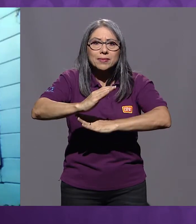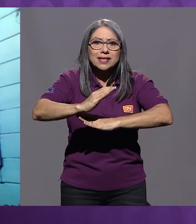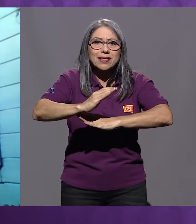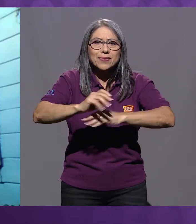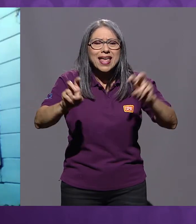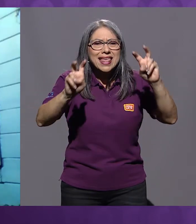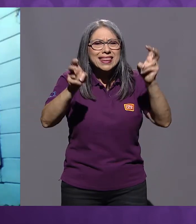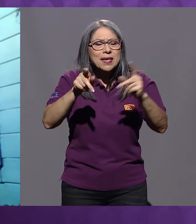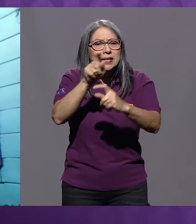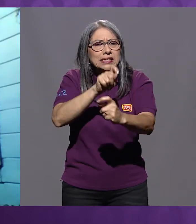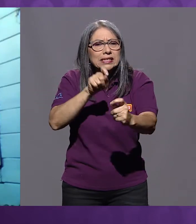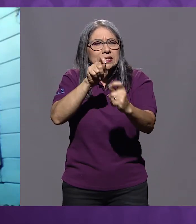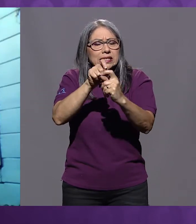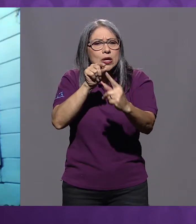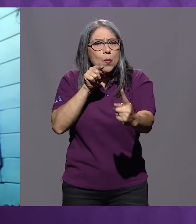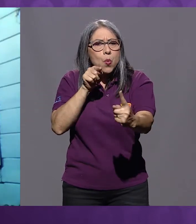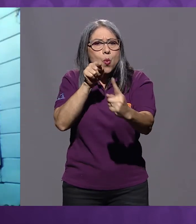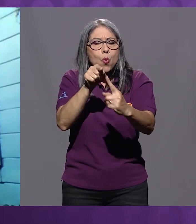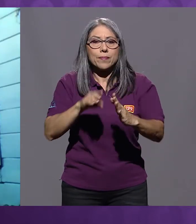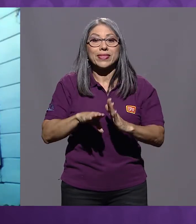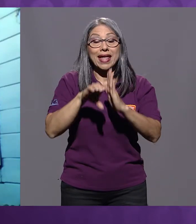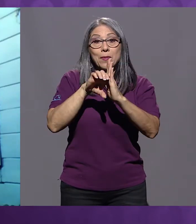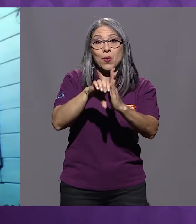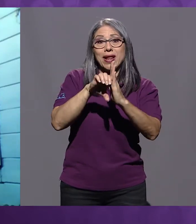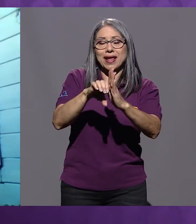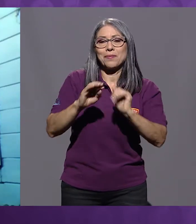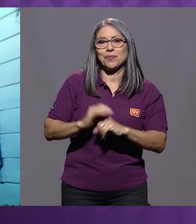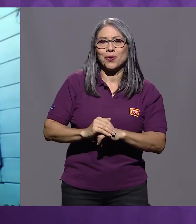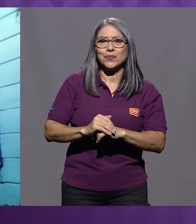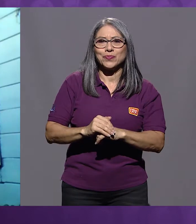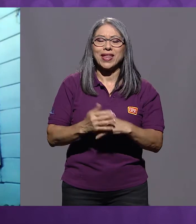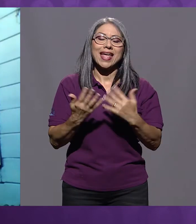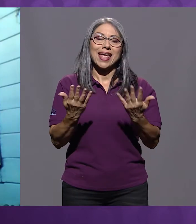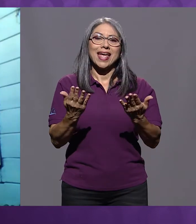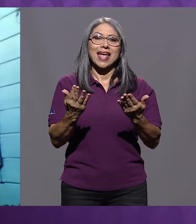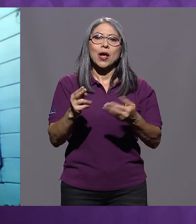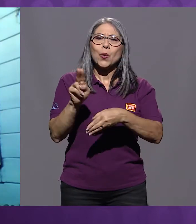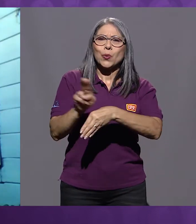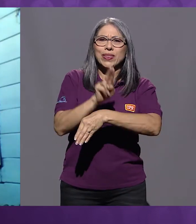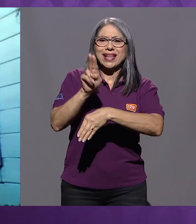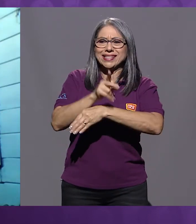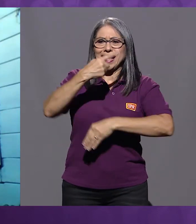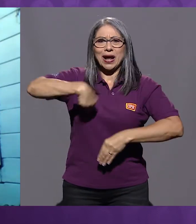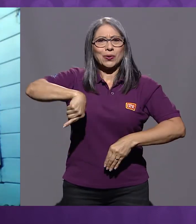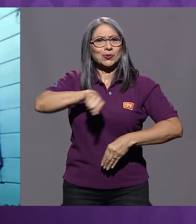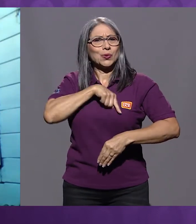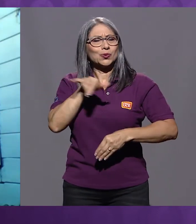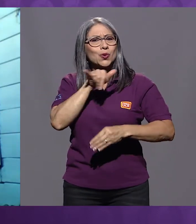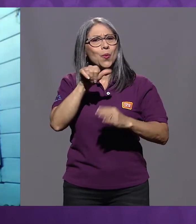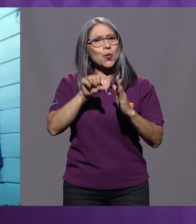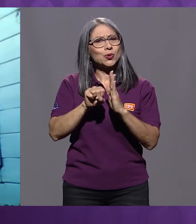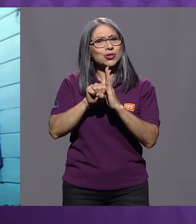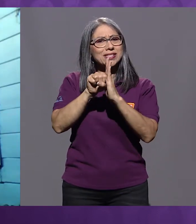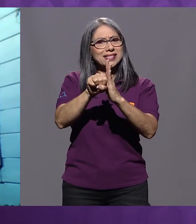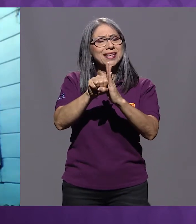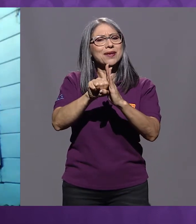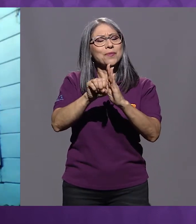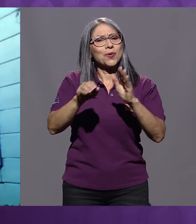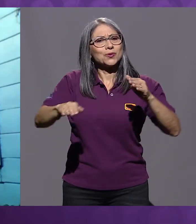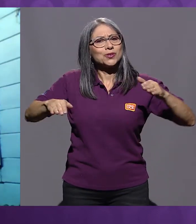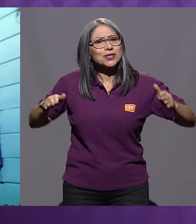muy puntuales. Por ejemplo, el de que se nos utilicen también como símbolos de